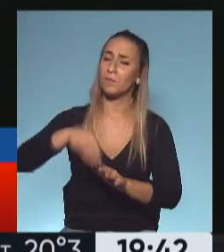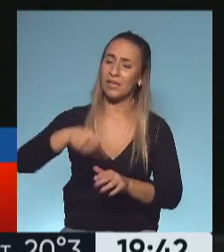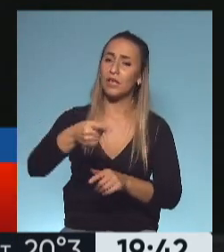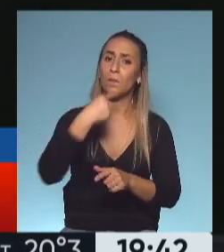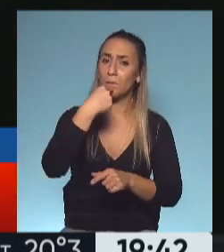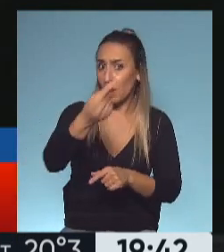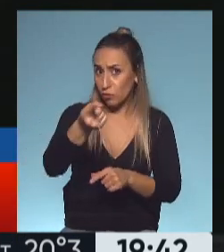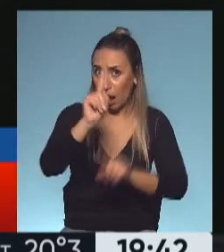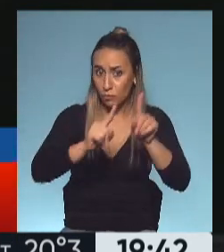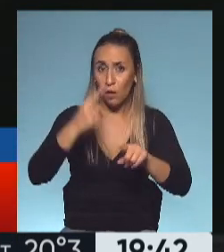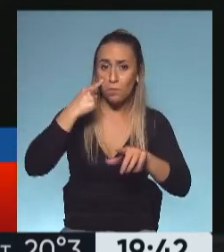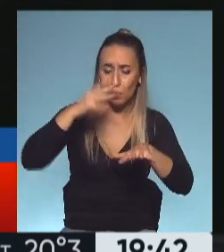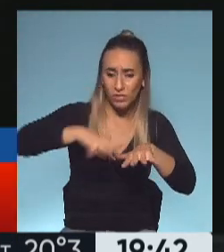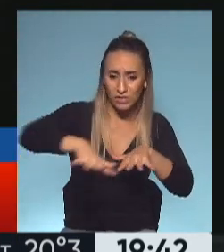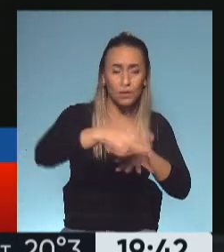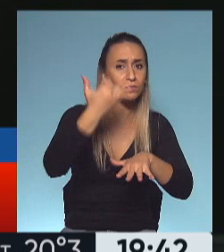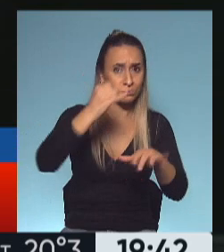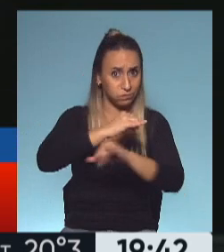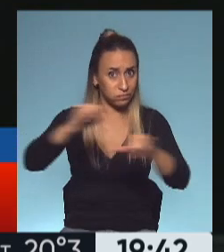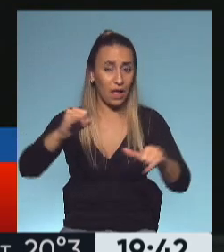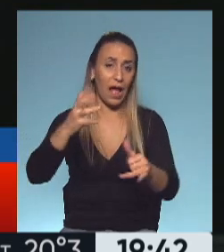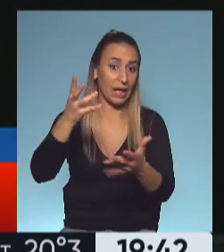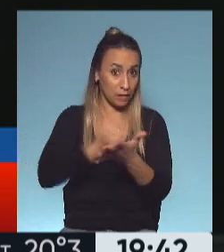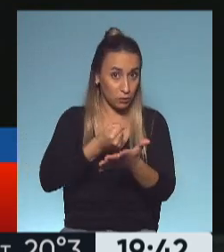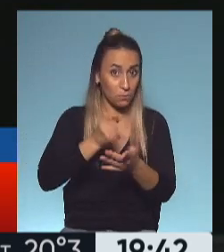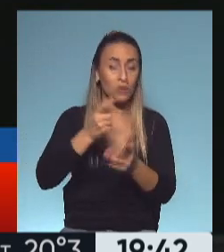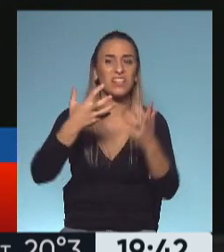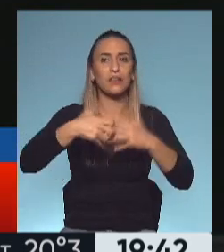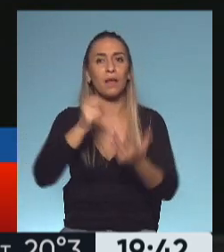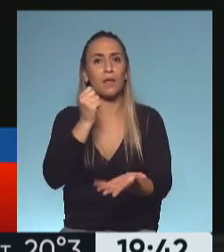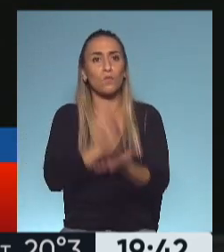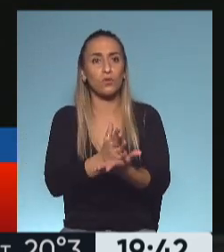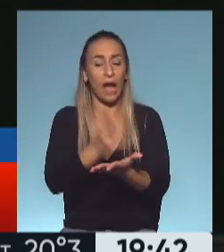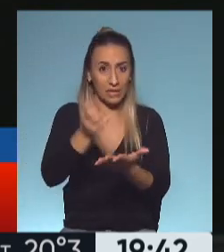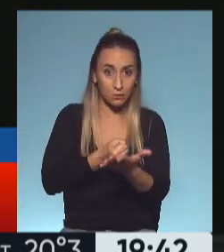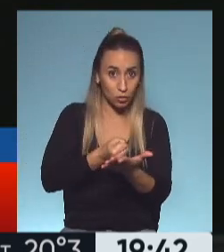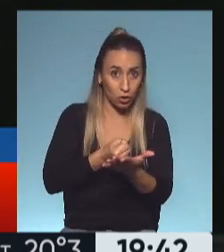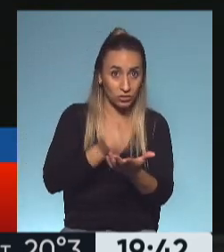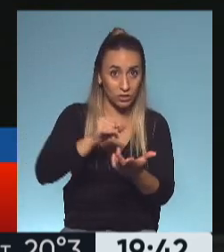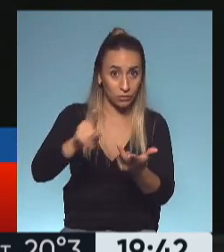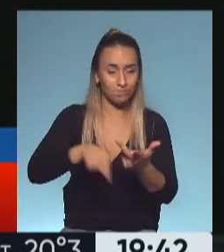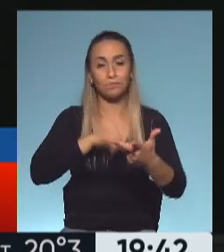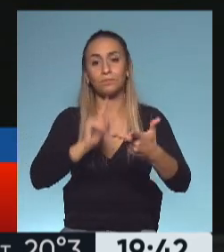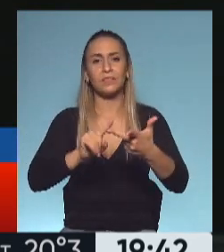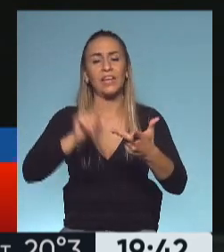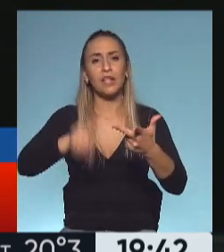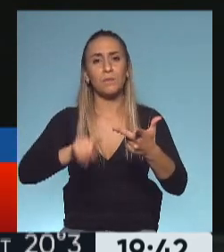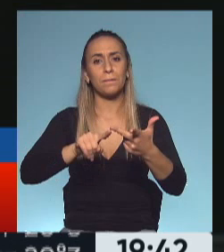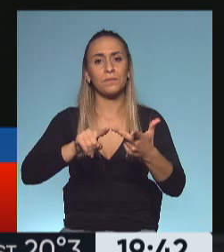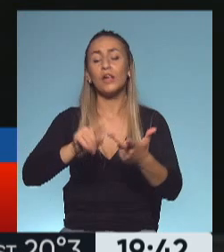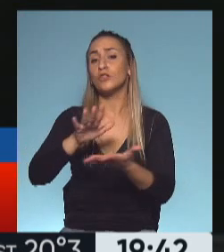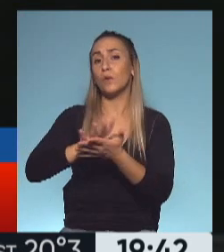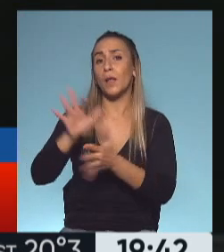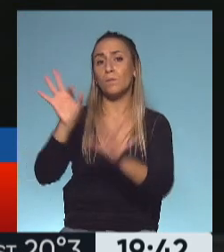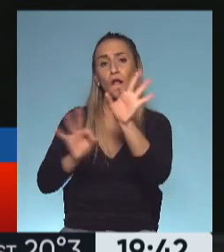va a adherir al sistema de multas que hace referencia hace un ratito. Y por otro lado, con respecto al proyecto de